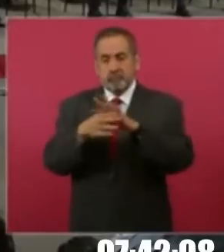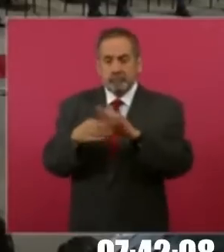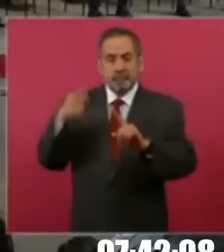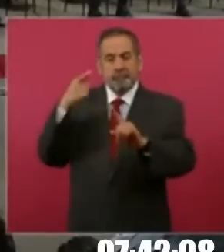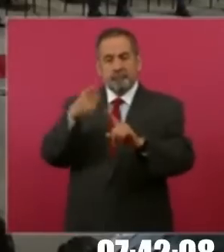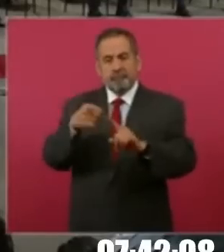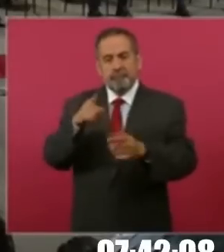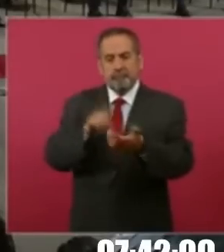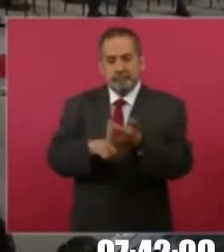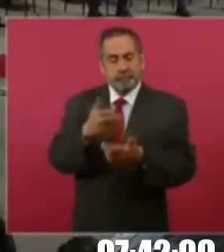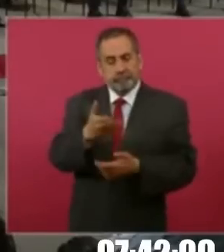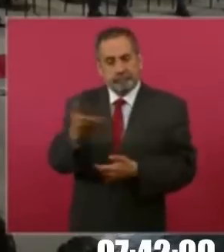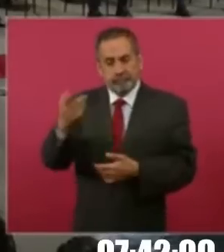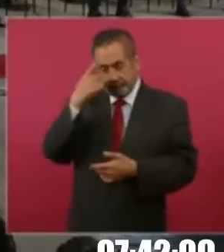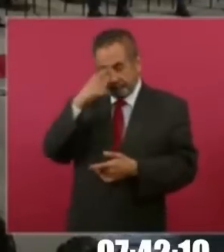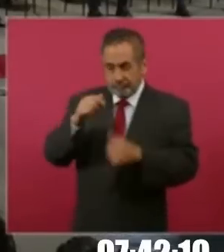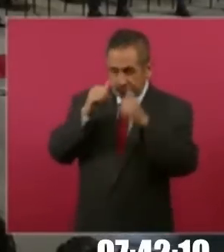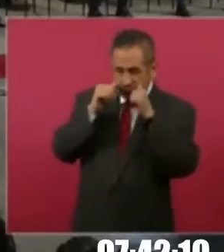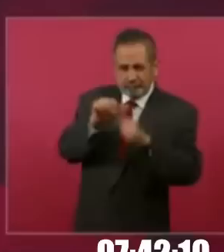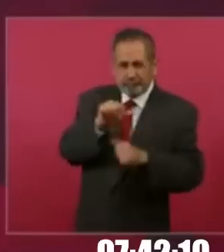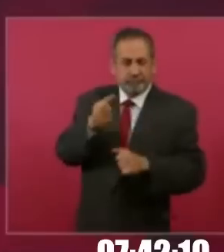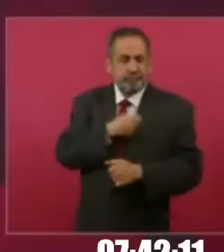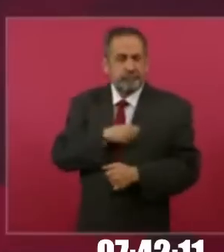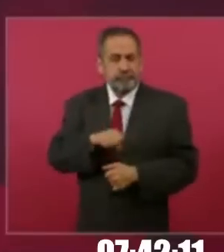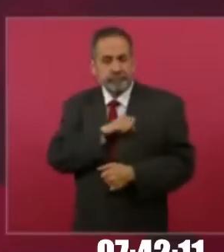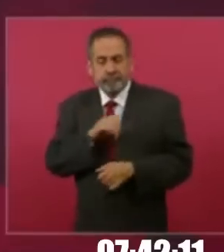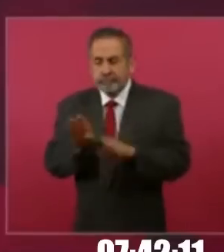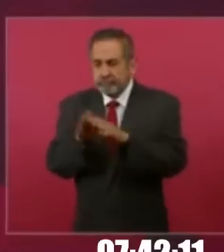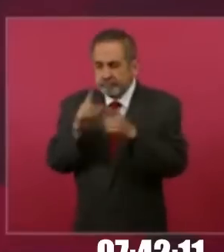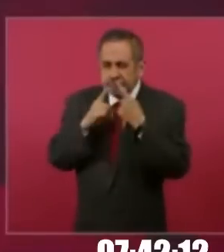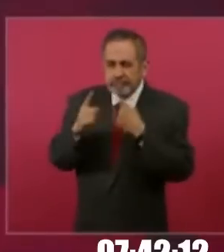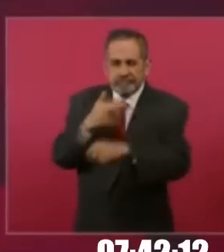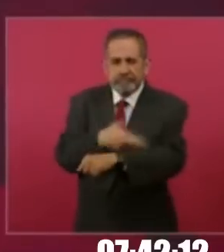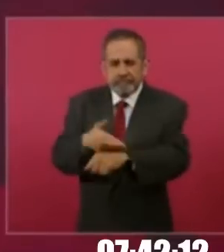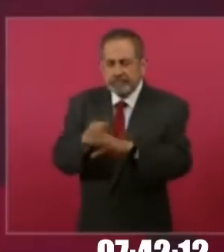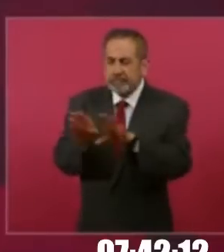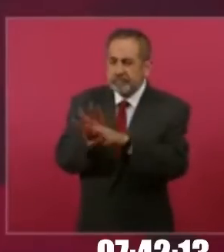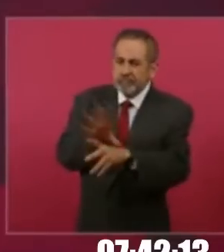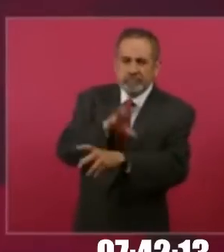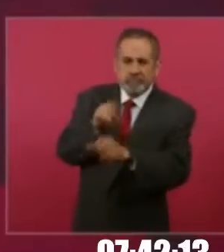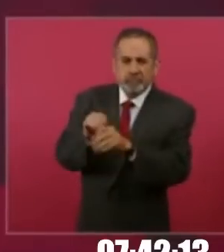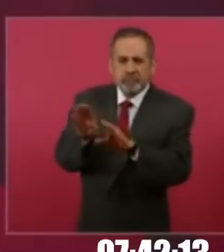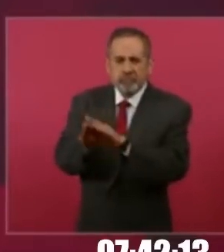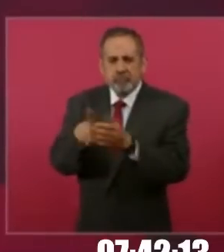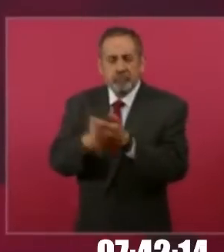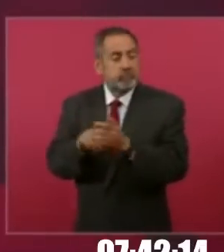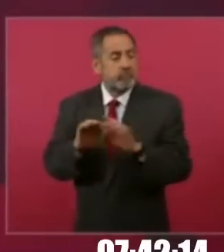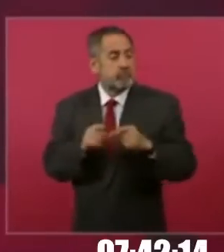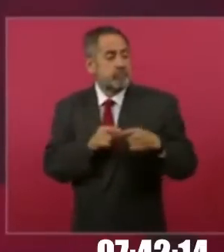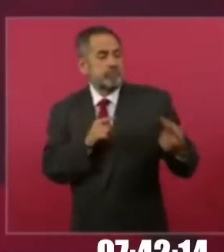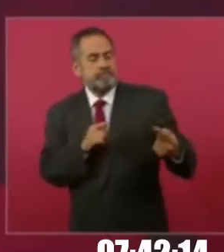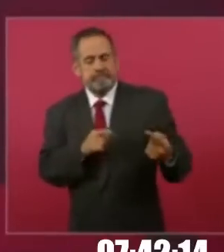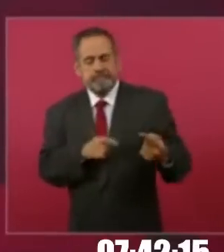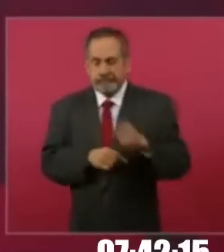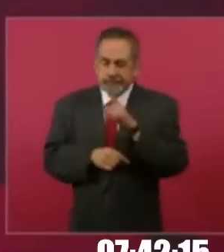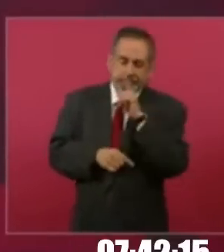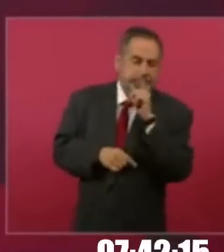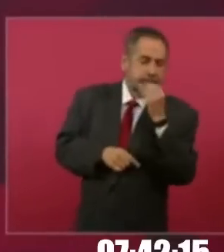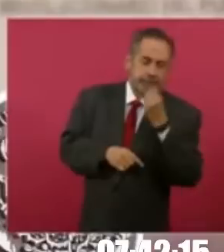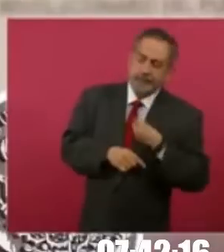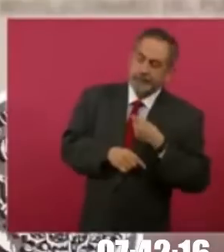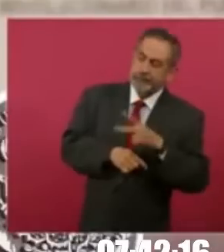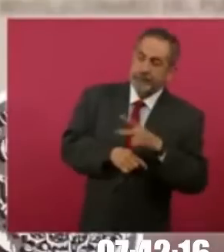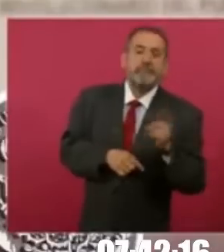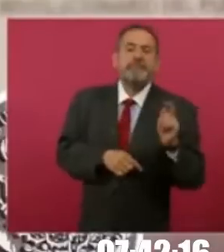prioridad que usted le da a la atención de la salud cree en evidencia algo que hasta sus detractores o adversarios aceptan sin renegar